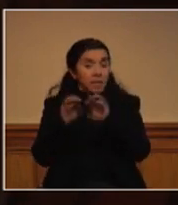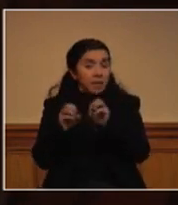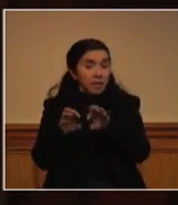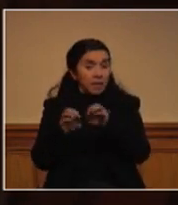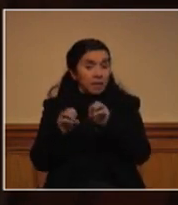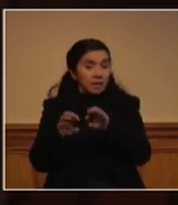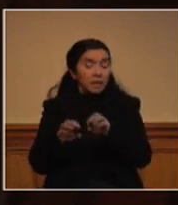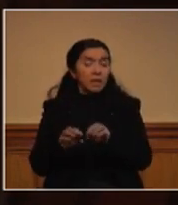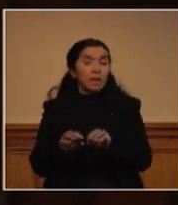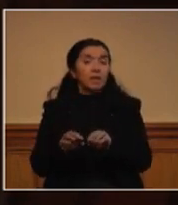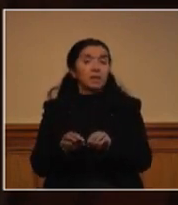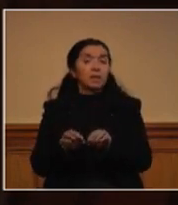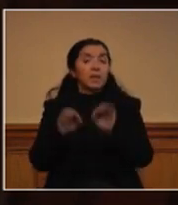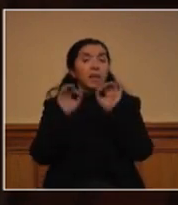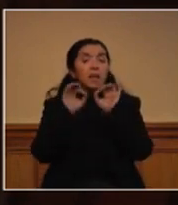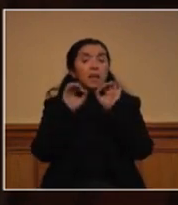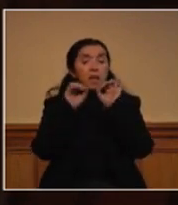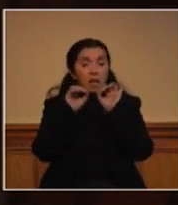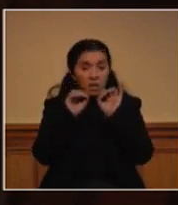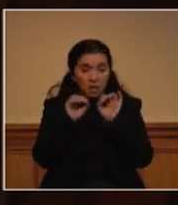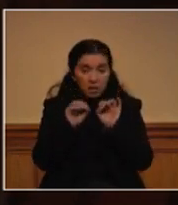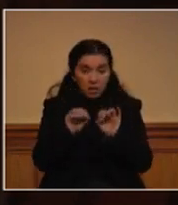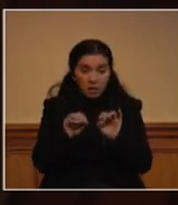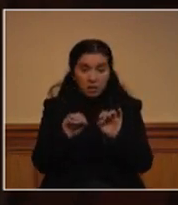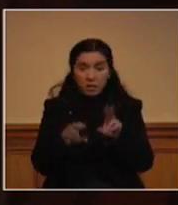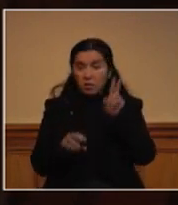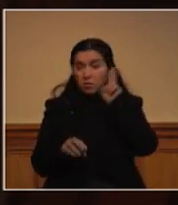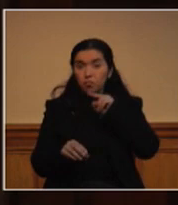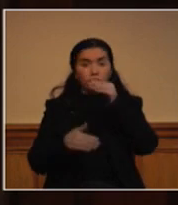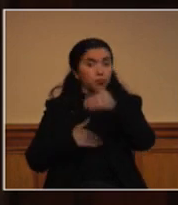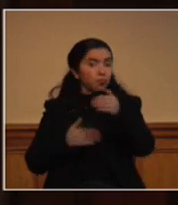que sea una educación en el marco de las estructuras comunes.